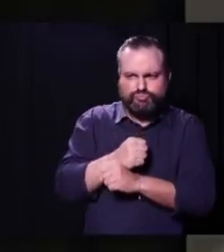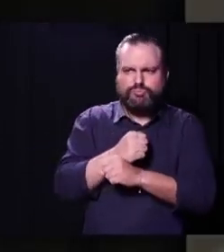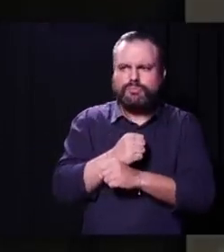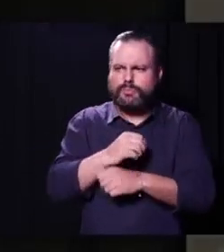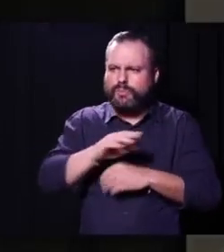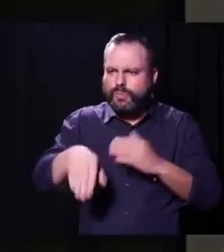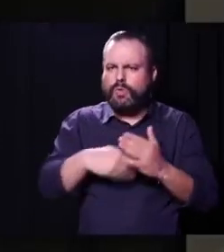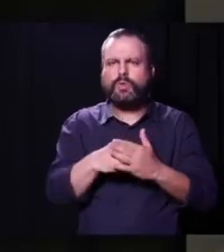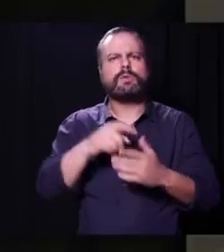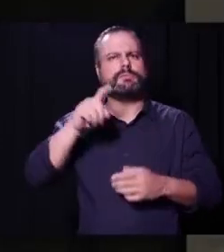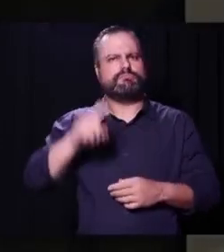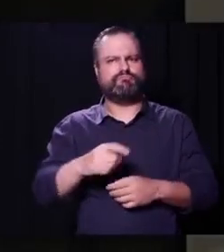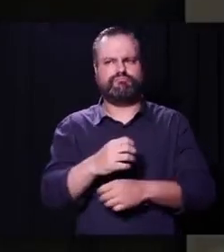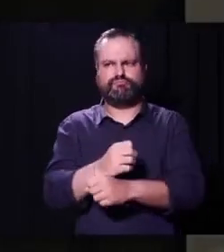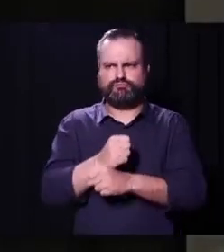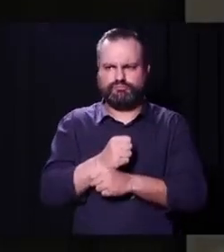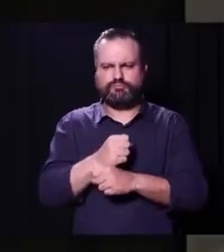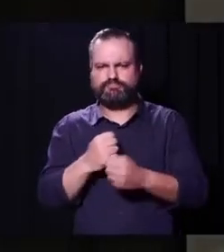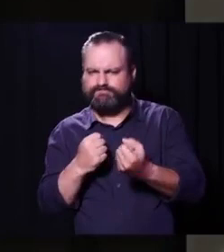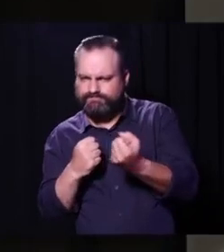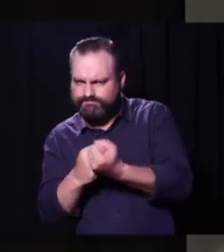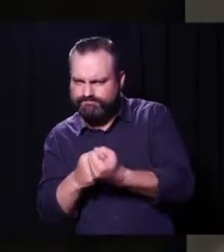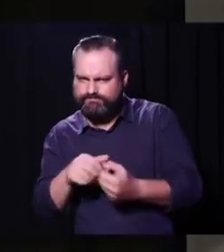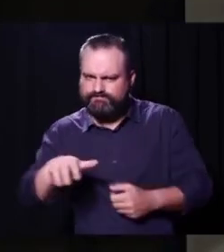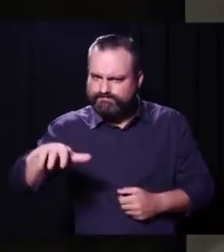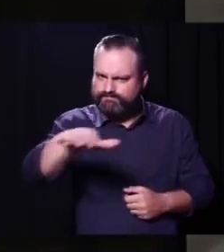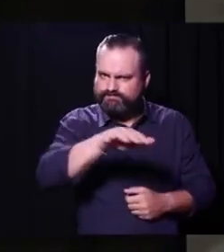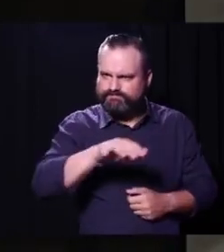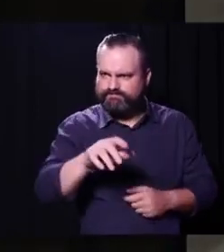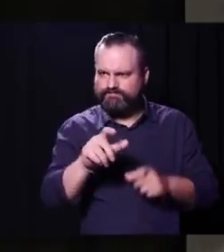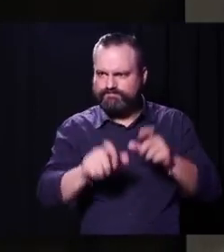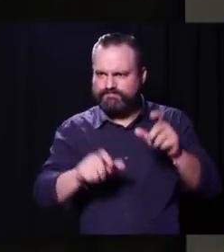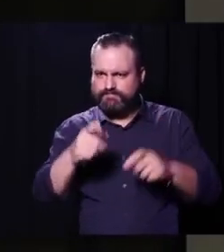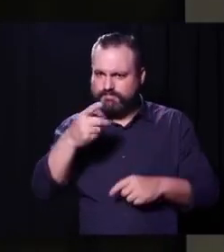les aseguro que con el apoyo de ustedes, el PRD